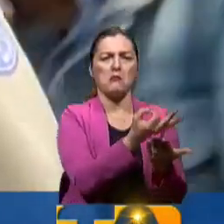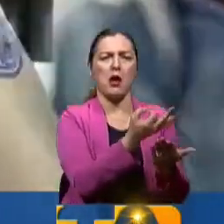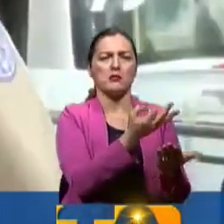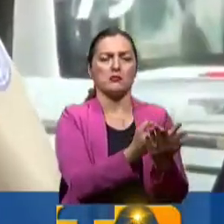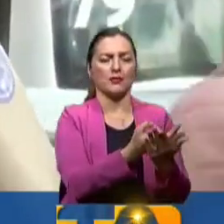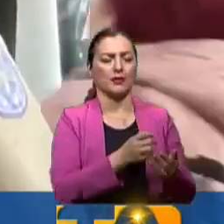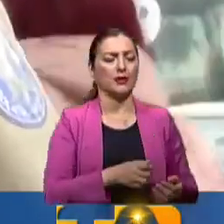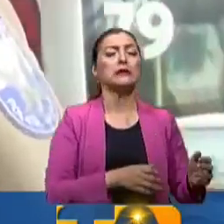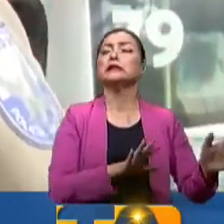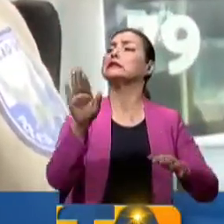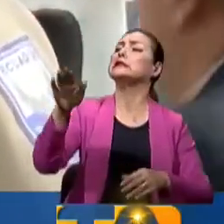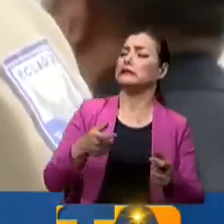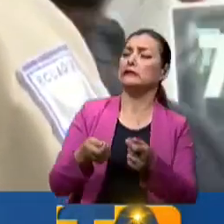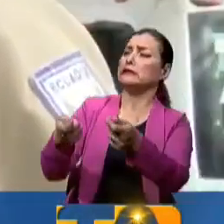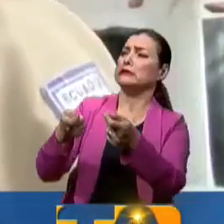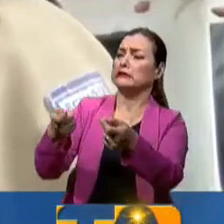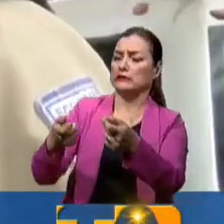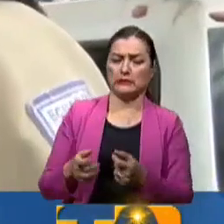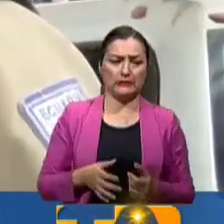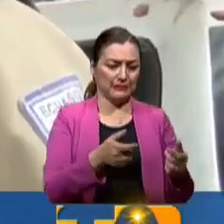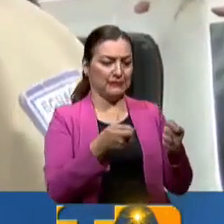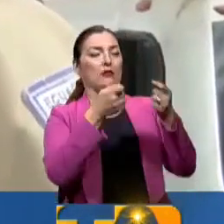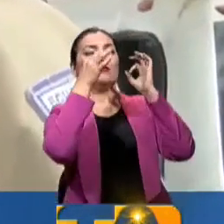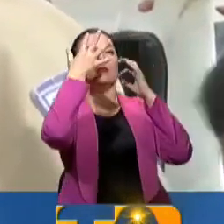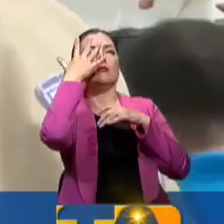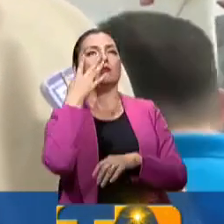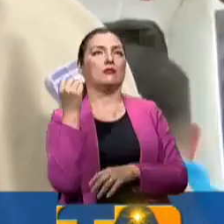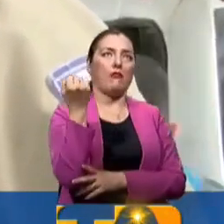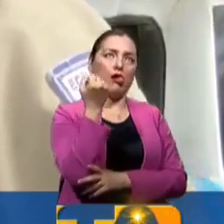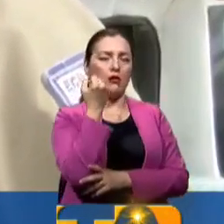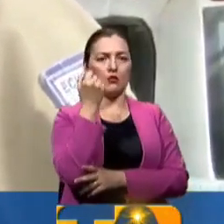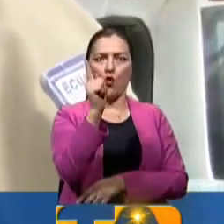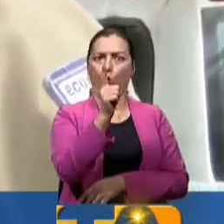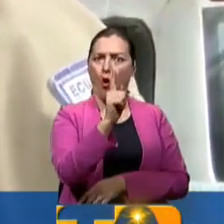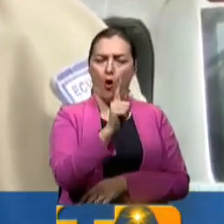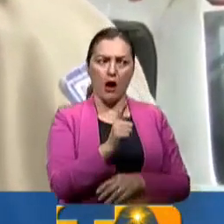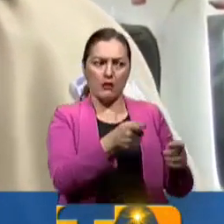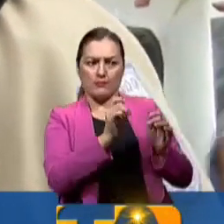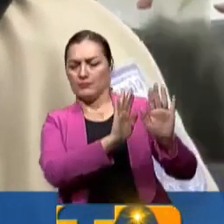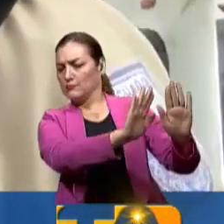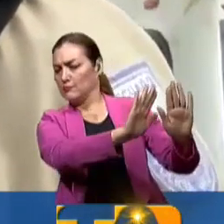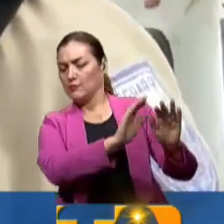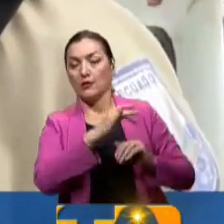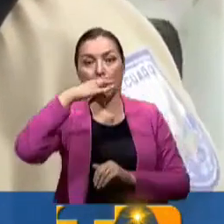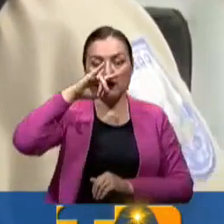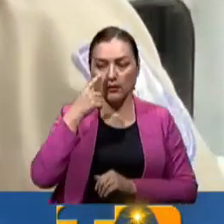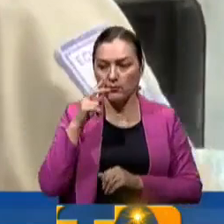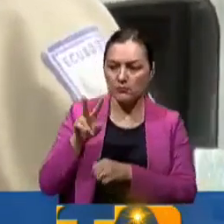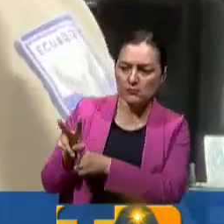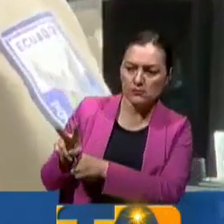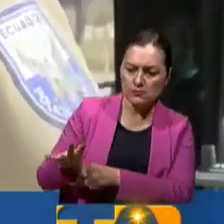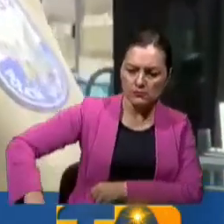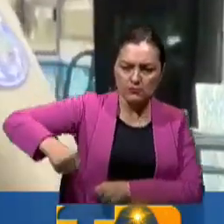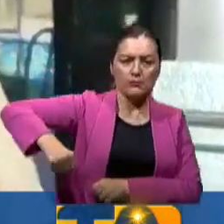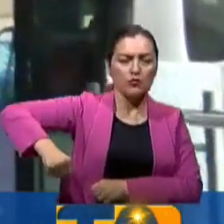personas que les tratan de escopolinar. Y los niños, sobre todo los niños también, que les tengan siempre supervisados, para que